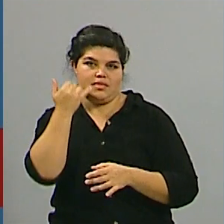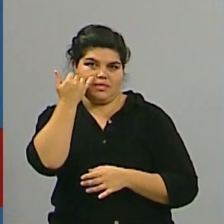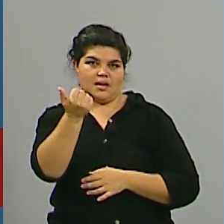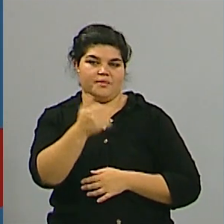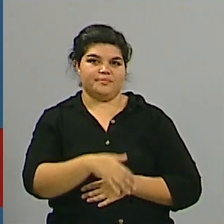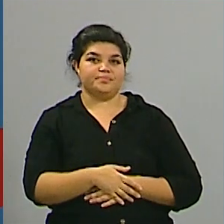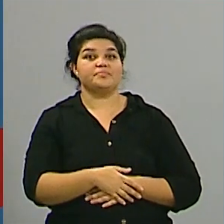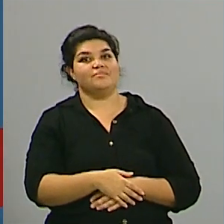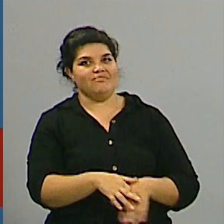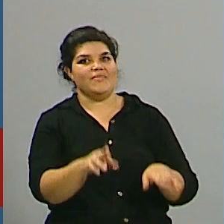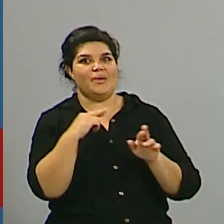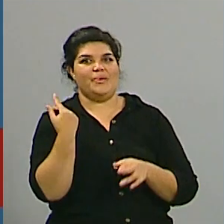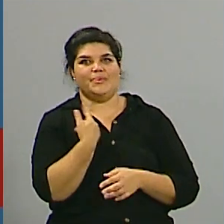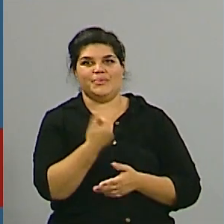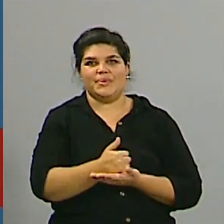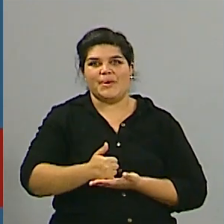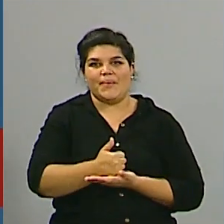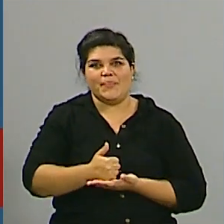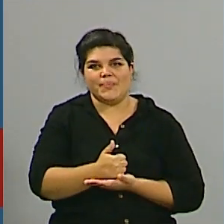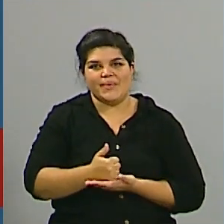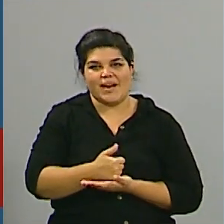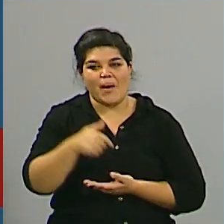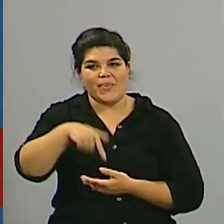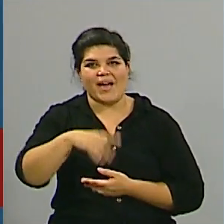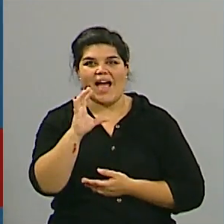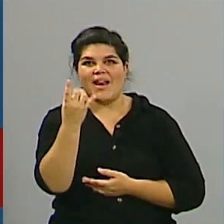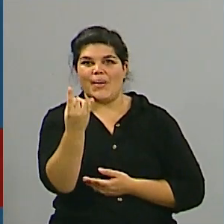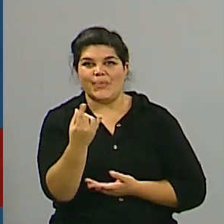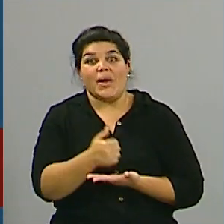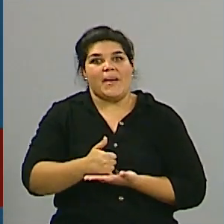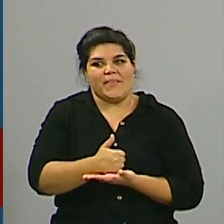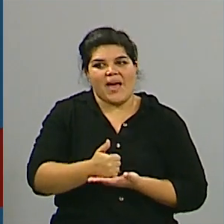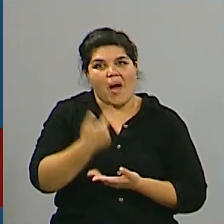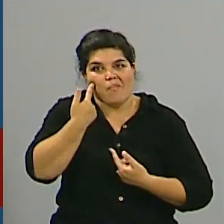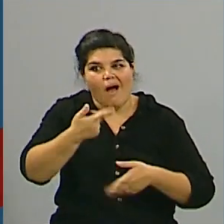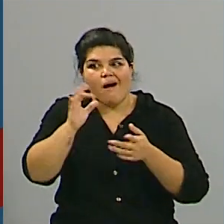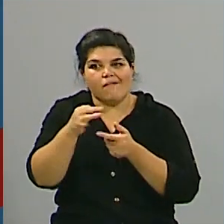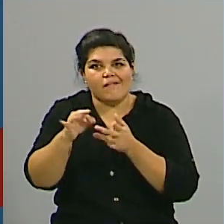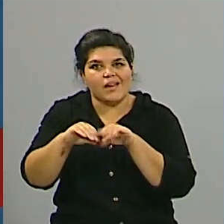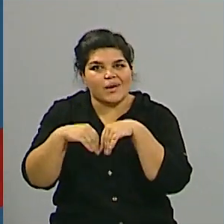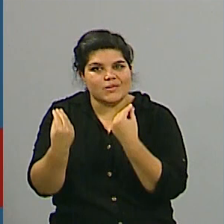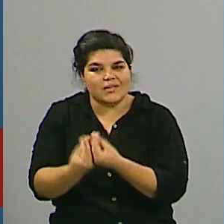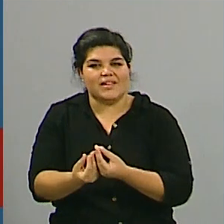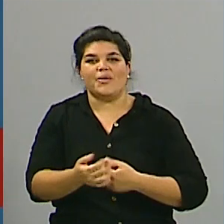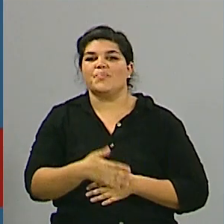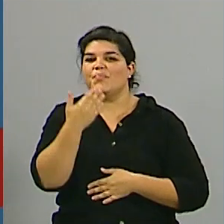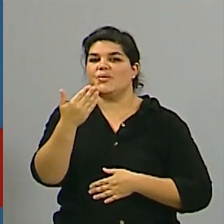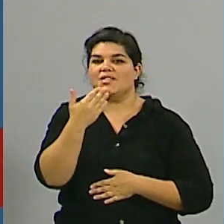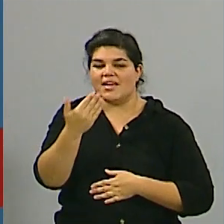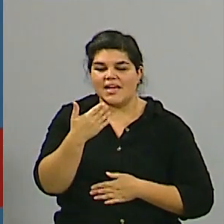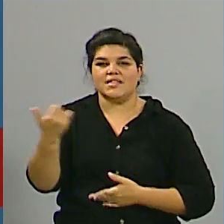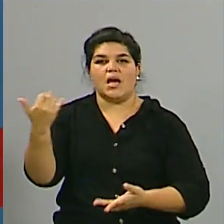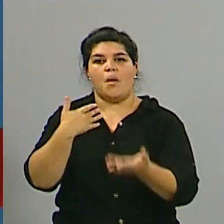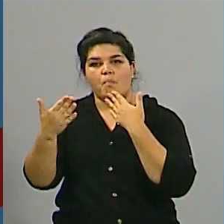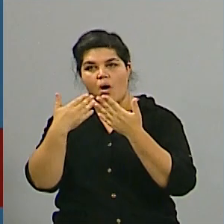estaremos esperando los resultados nosotros aquí en Señalú. Te agradecemos muchísimo, Agustina, por esta posibilidad de hablar de este tema y seguramente te